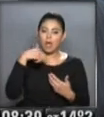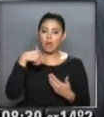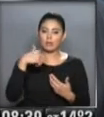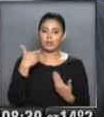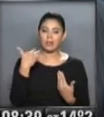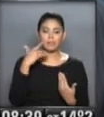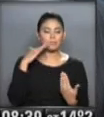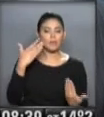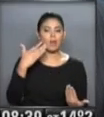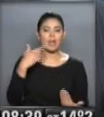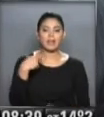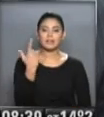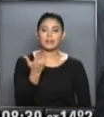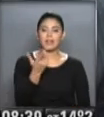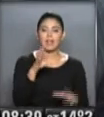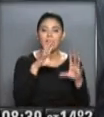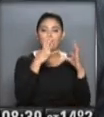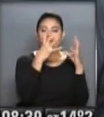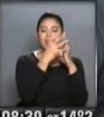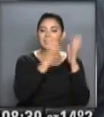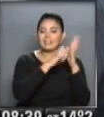el privilegio de tener un asteroide